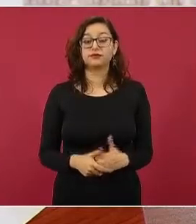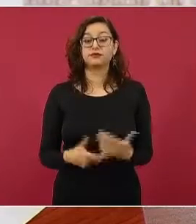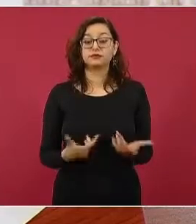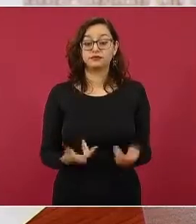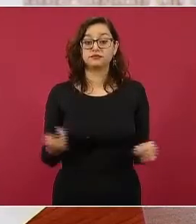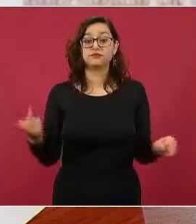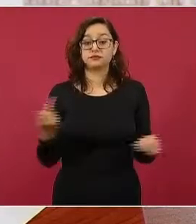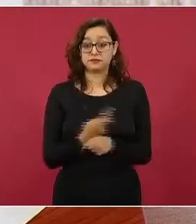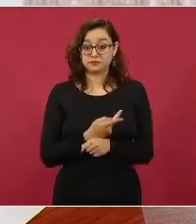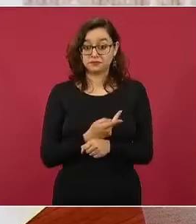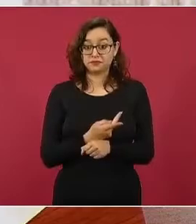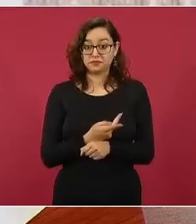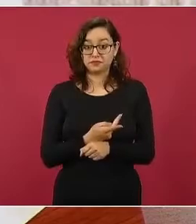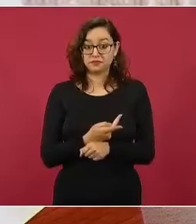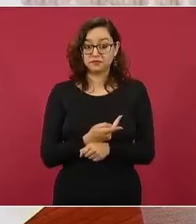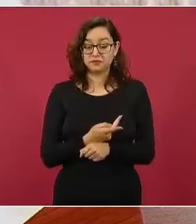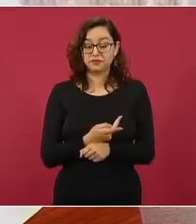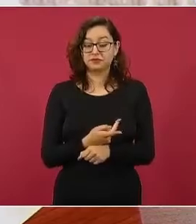circunscripción,